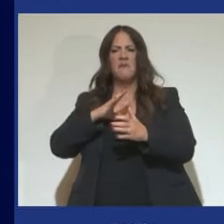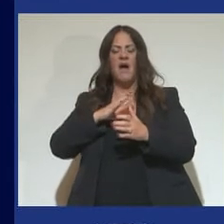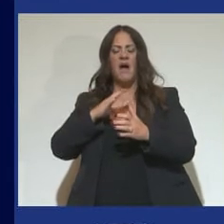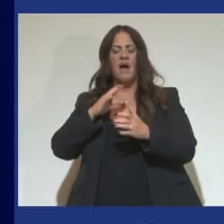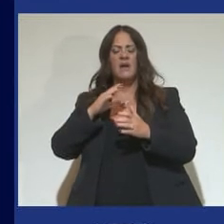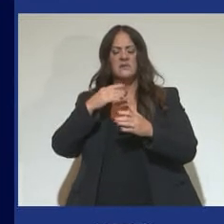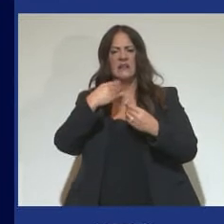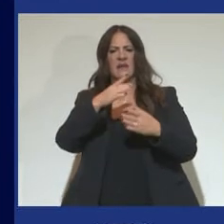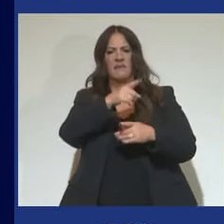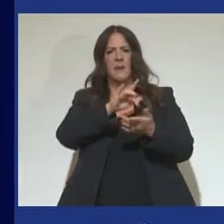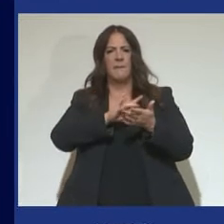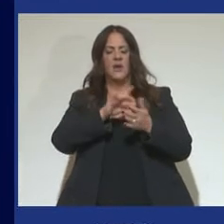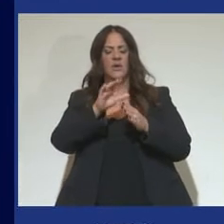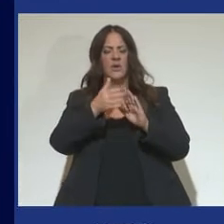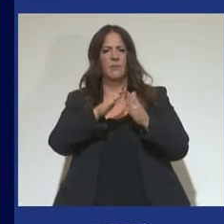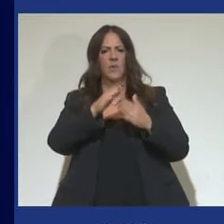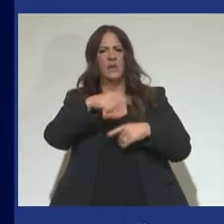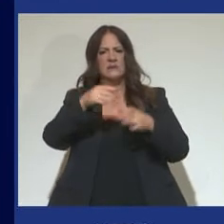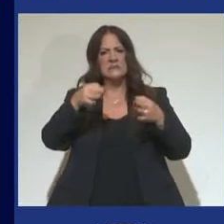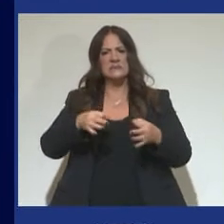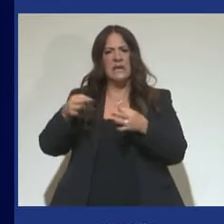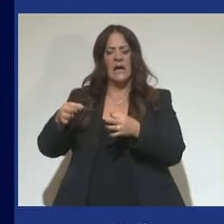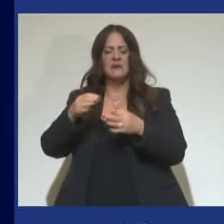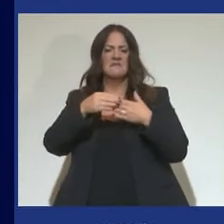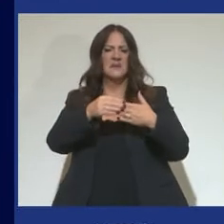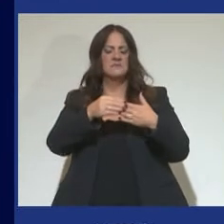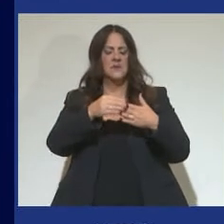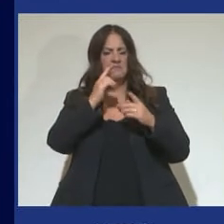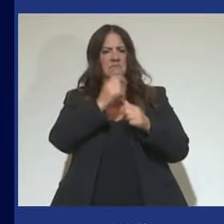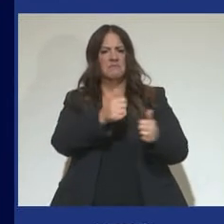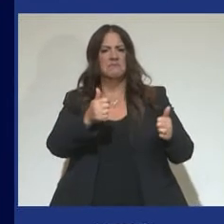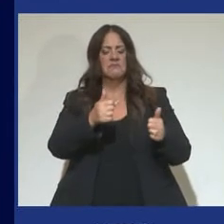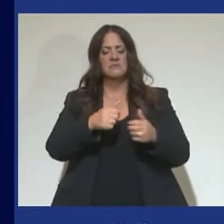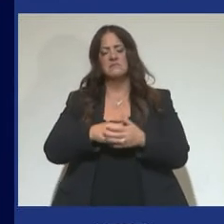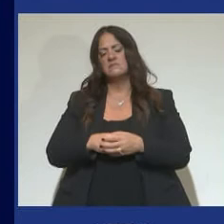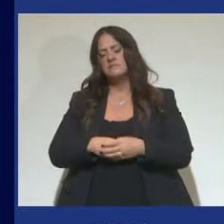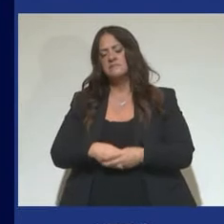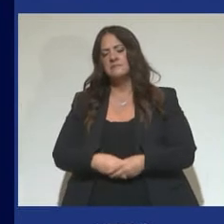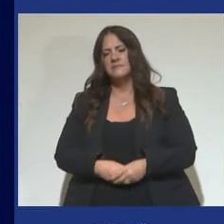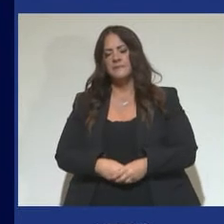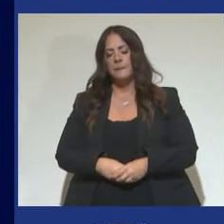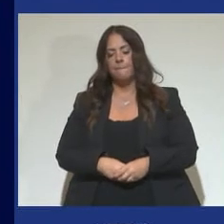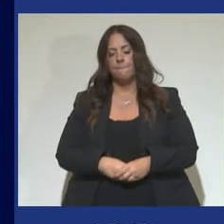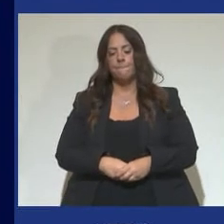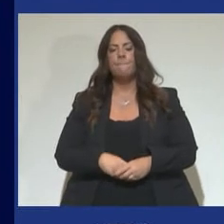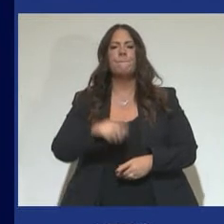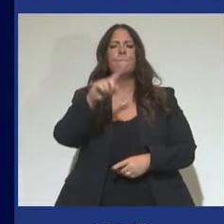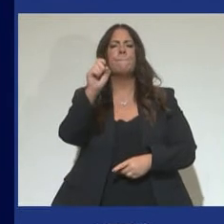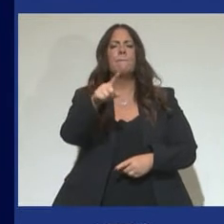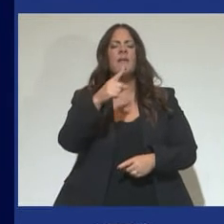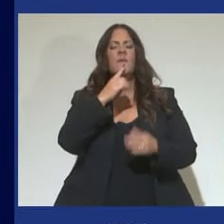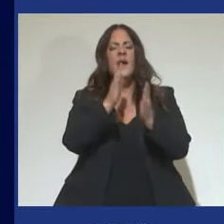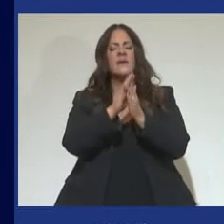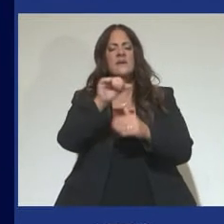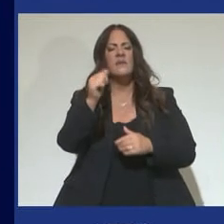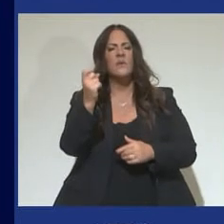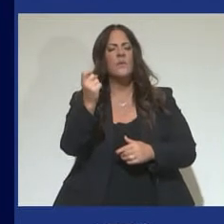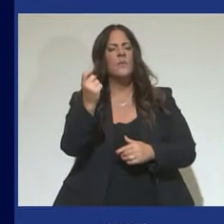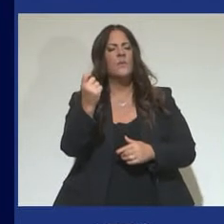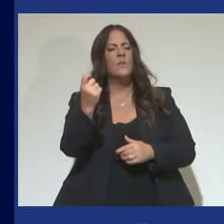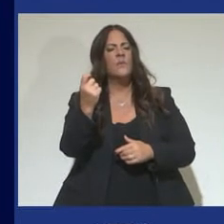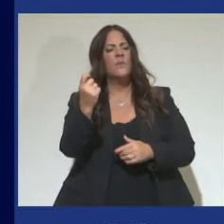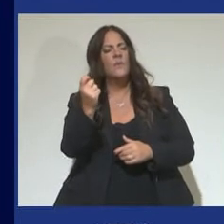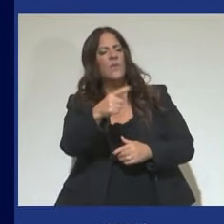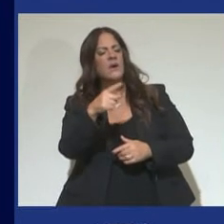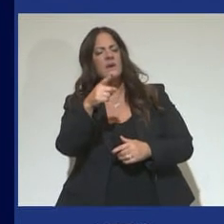que quieren abusar el sistema y ser flexibles con el resto de la gente al sentido común una segunda